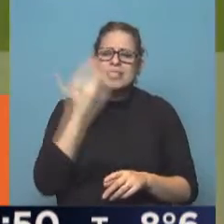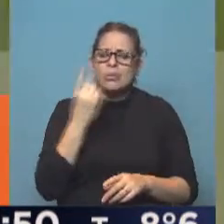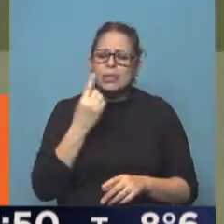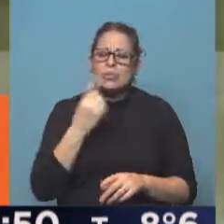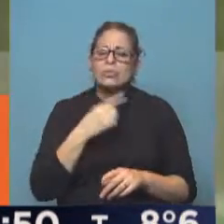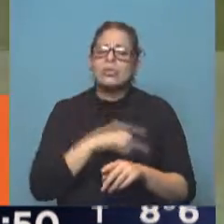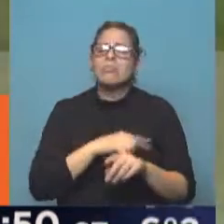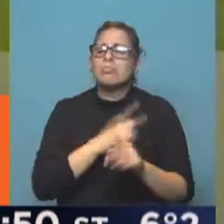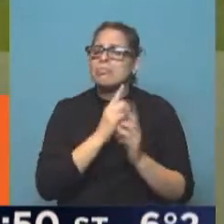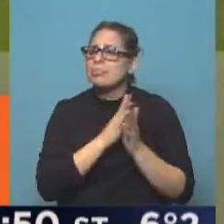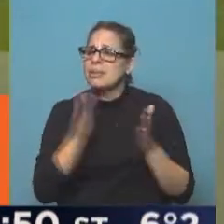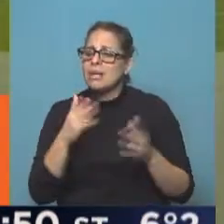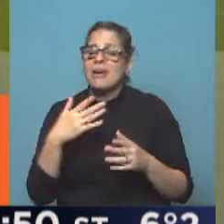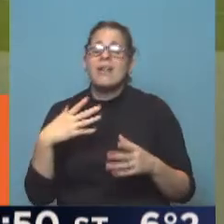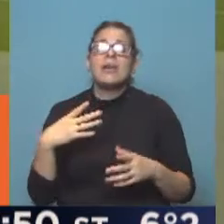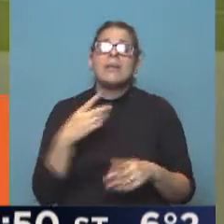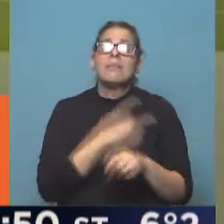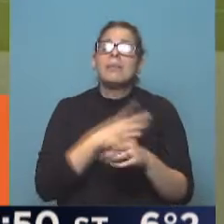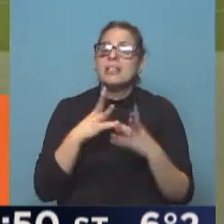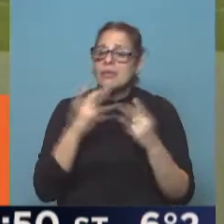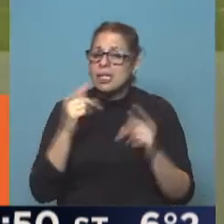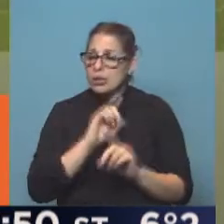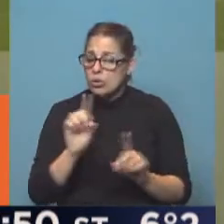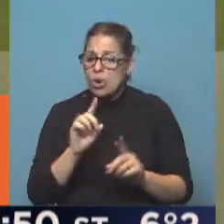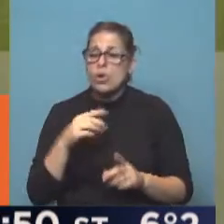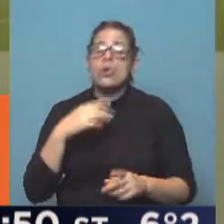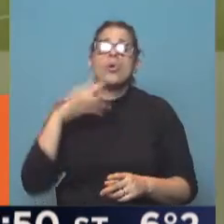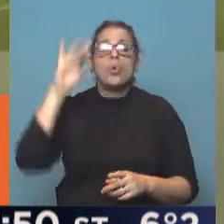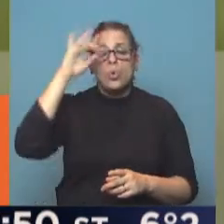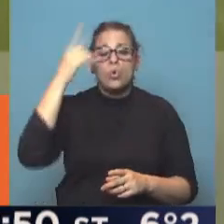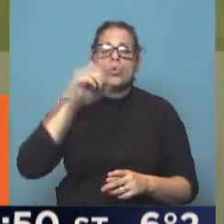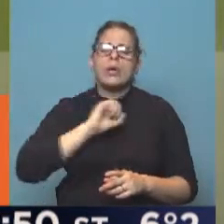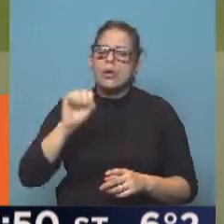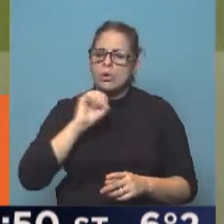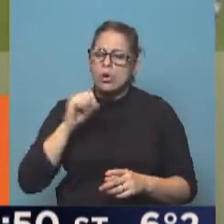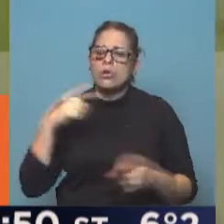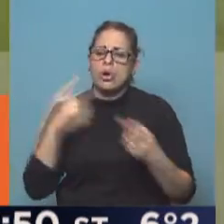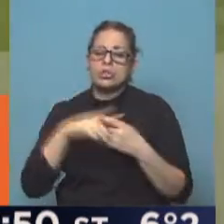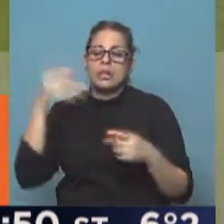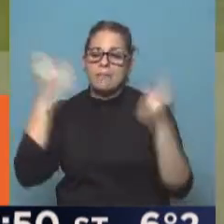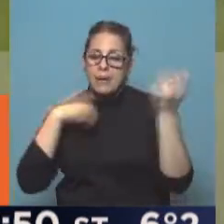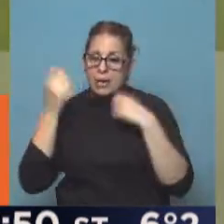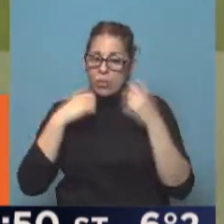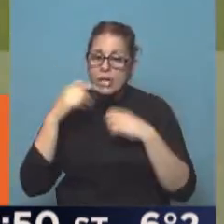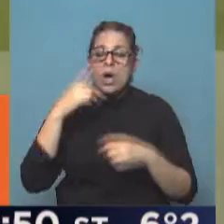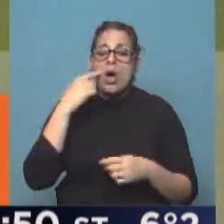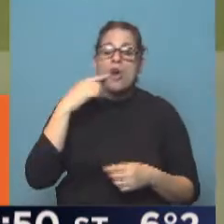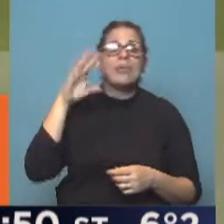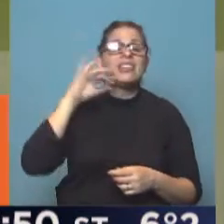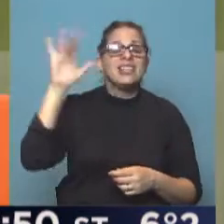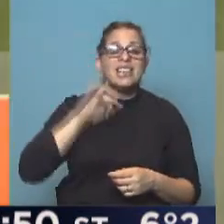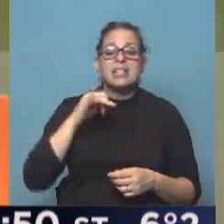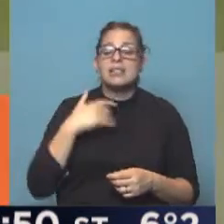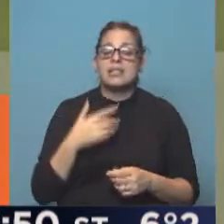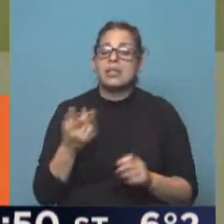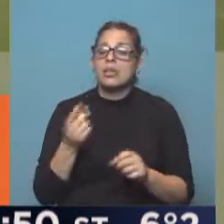la primera etapa, todavía no había terminado el primer tiempo y Uruguay goleaba a Paraguay, que tras la salida de Ramón Ángel Díaz nunca